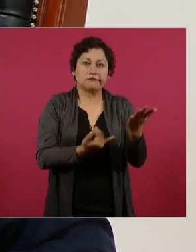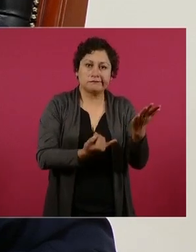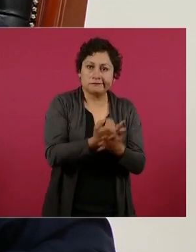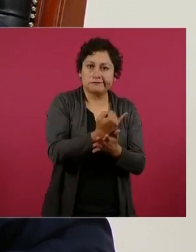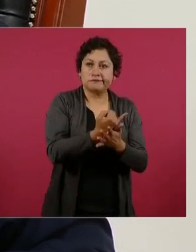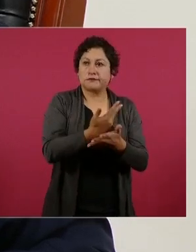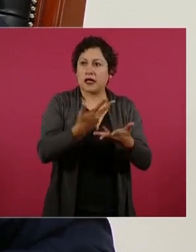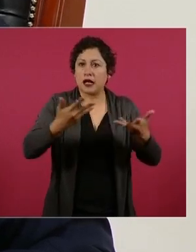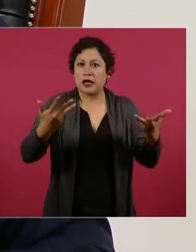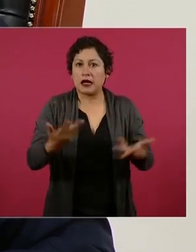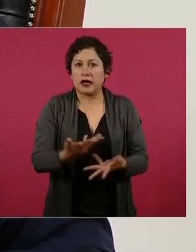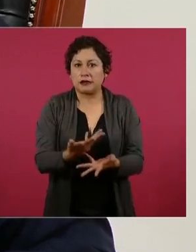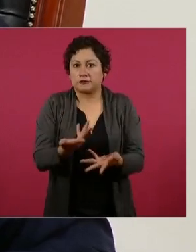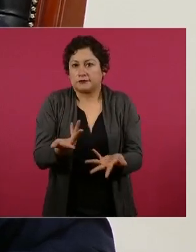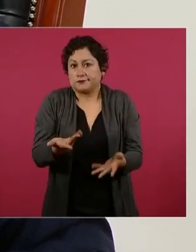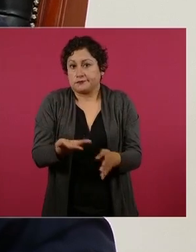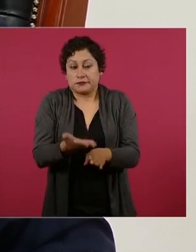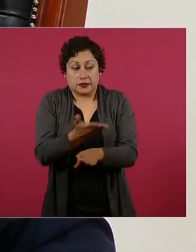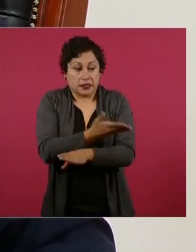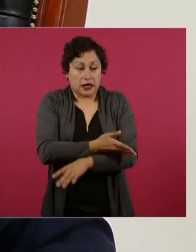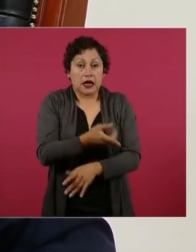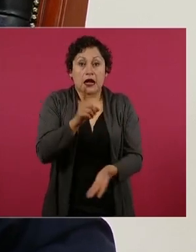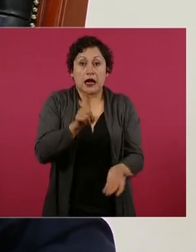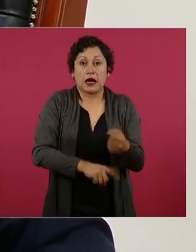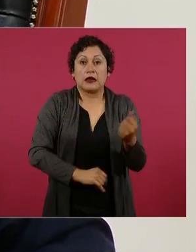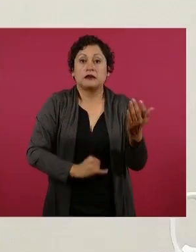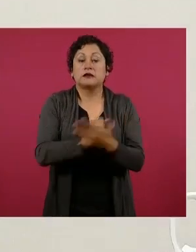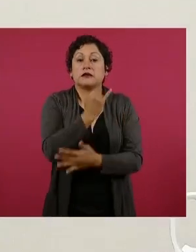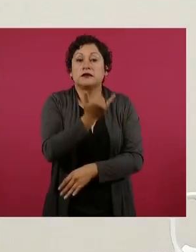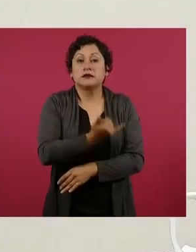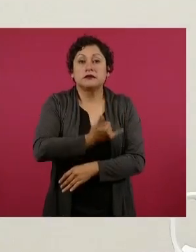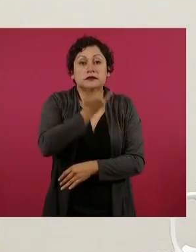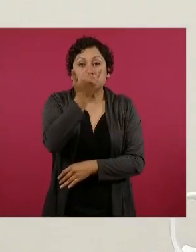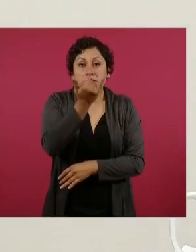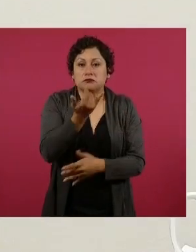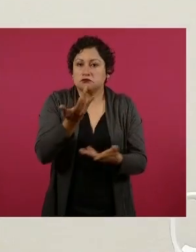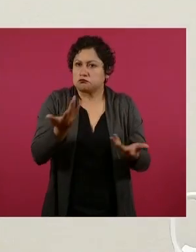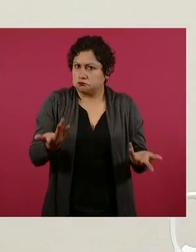porque si se cometieron errores también hay que decirlo.